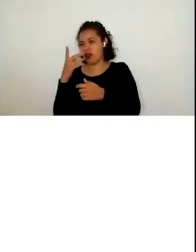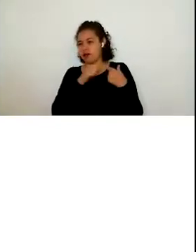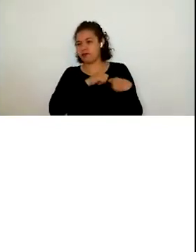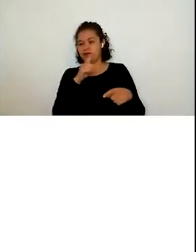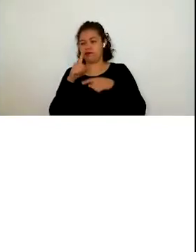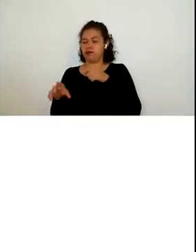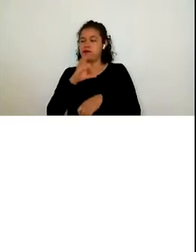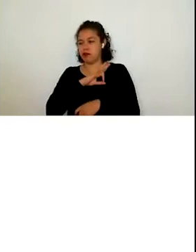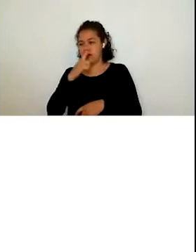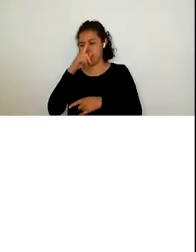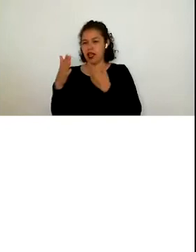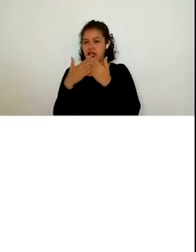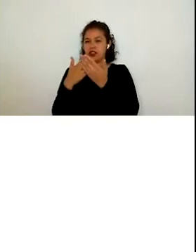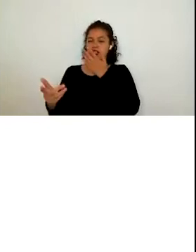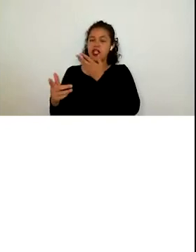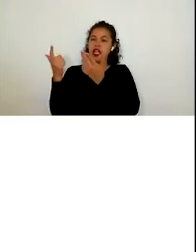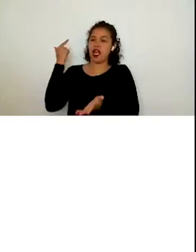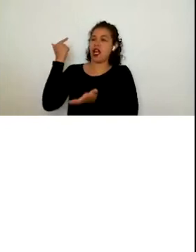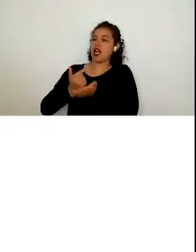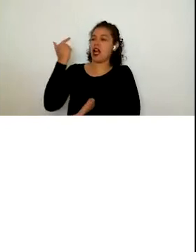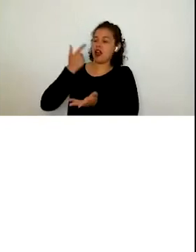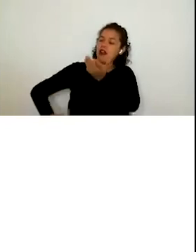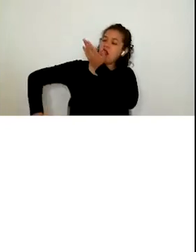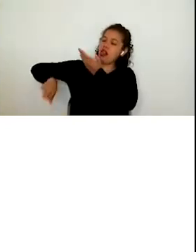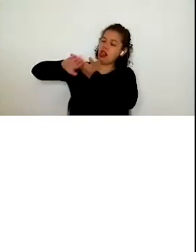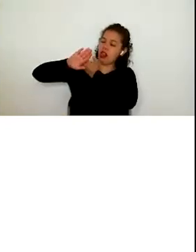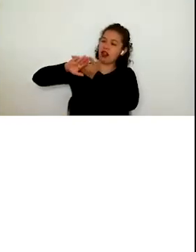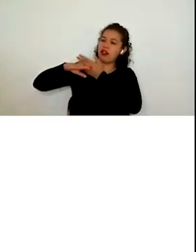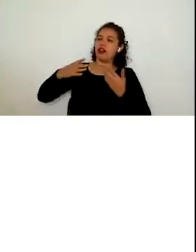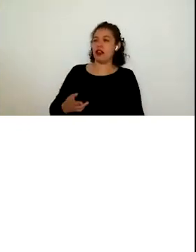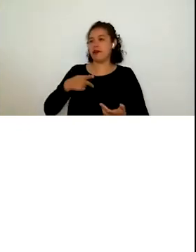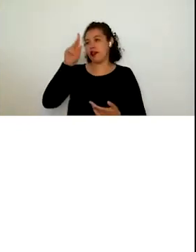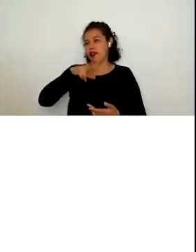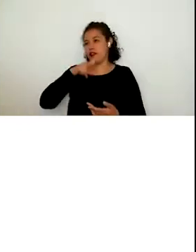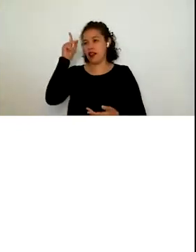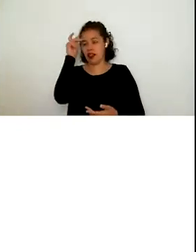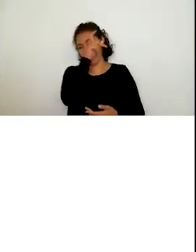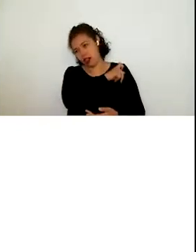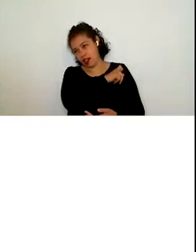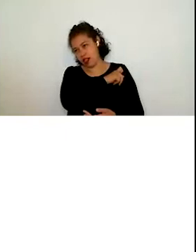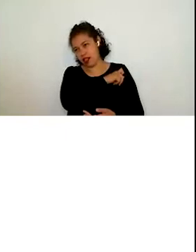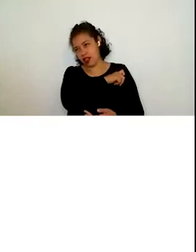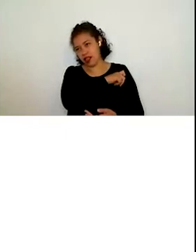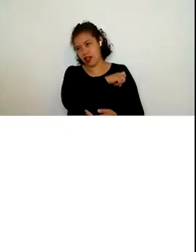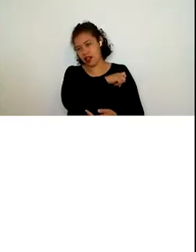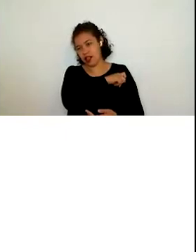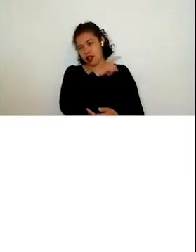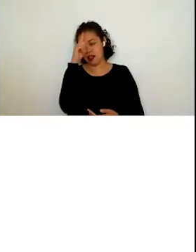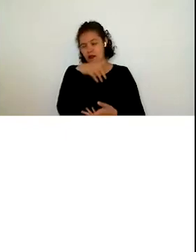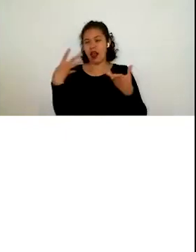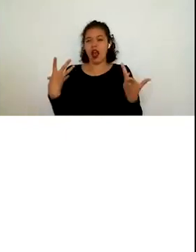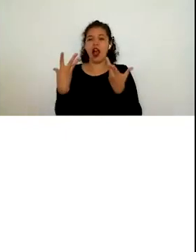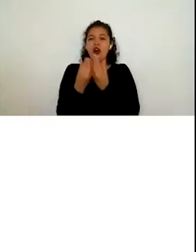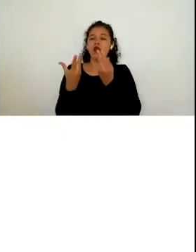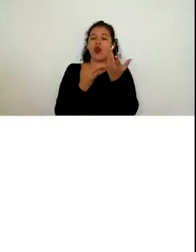contra de la institución. Sin embargo, es un poco complicado esta figura de la coadyuvancia.